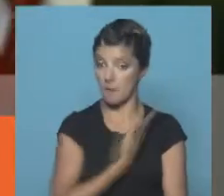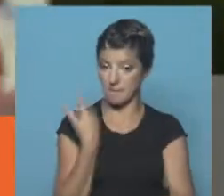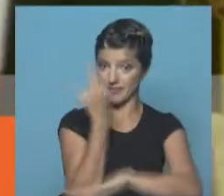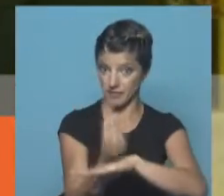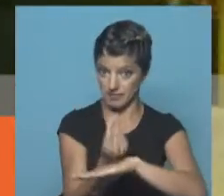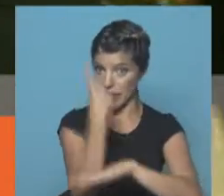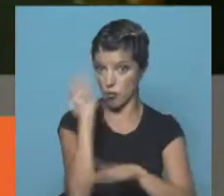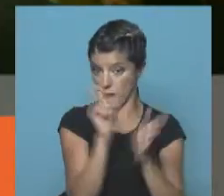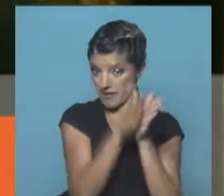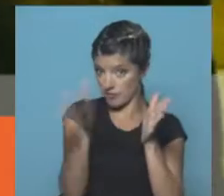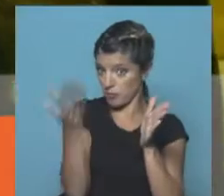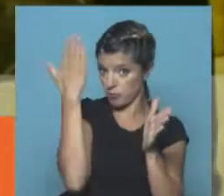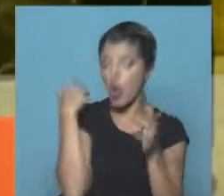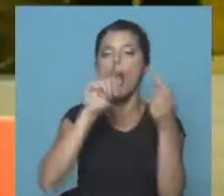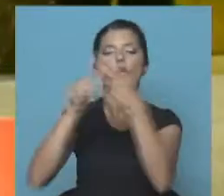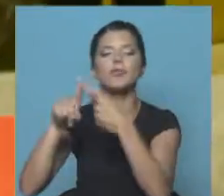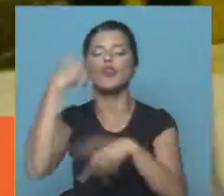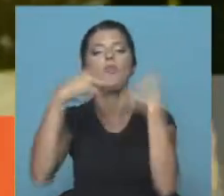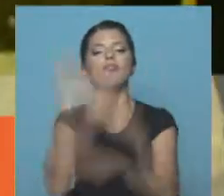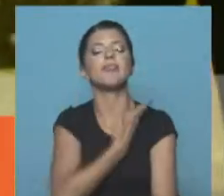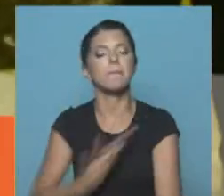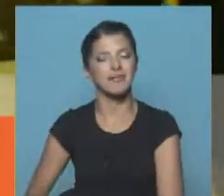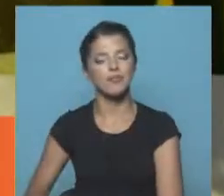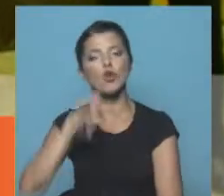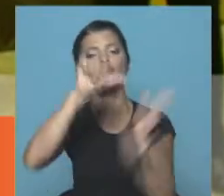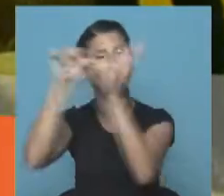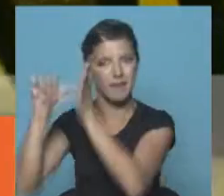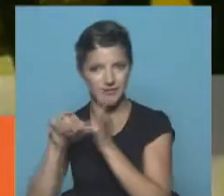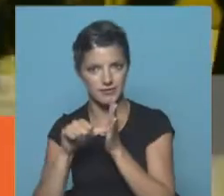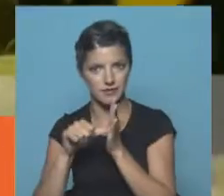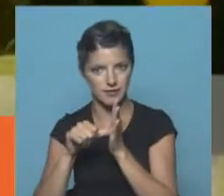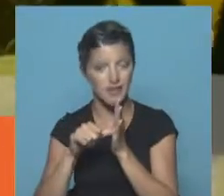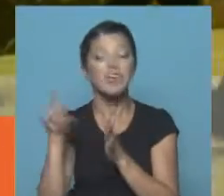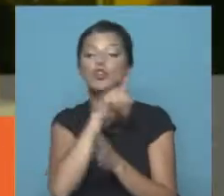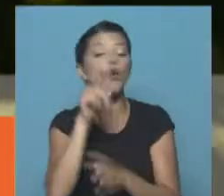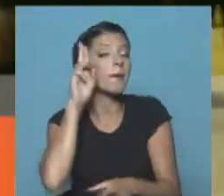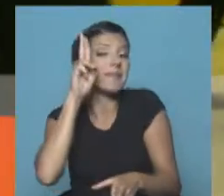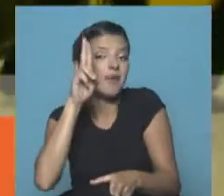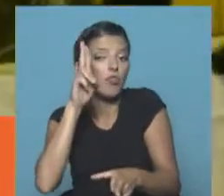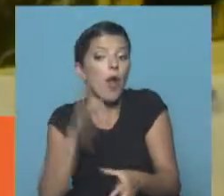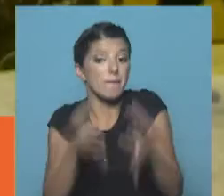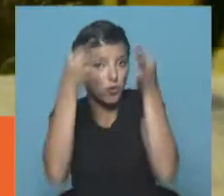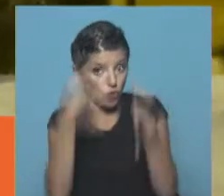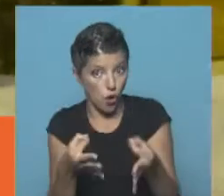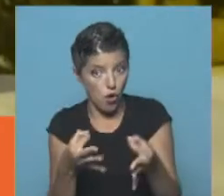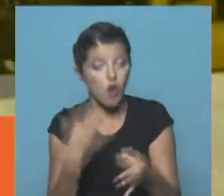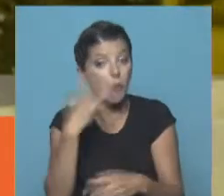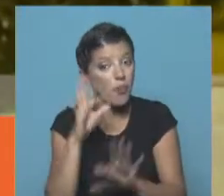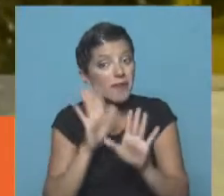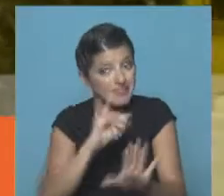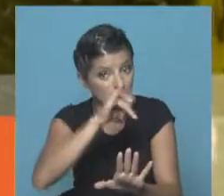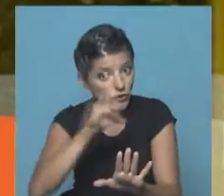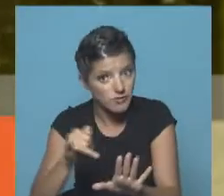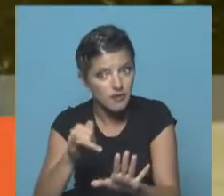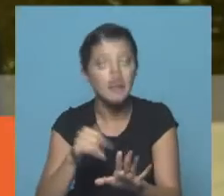este mes numerosos contactos con jefes de Estado extranjeros de una manera informal y sin contar, como es habitual para estos casos, con